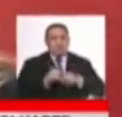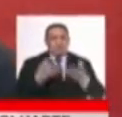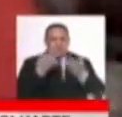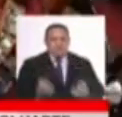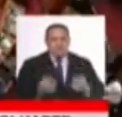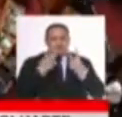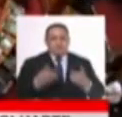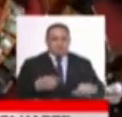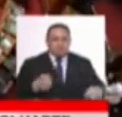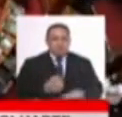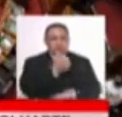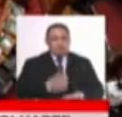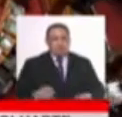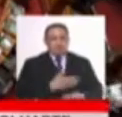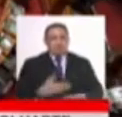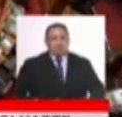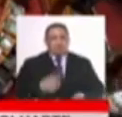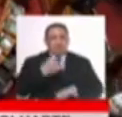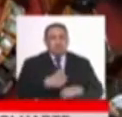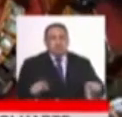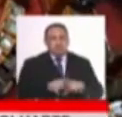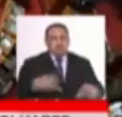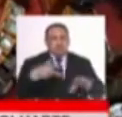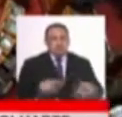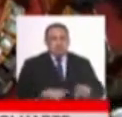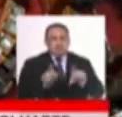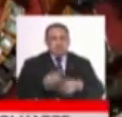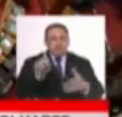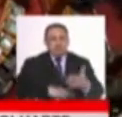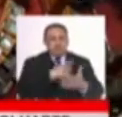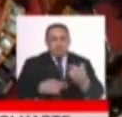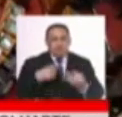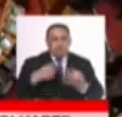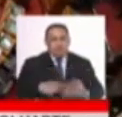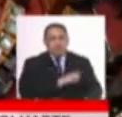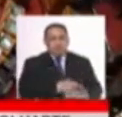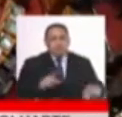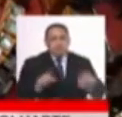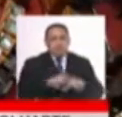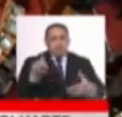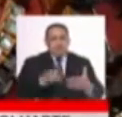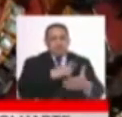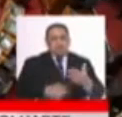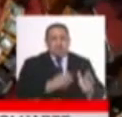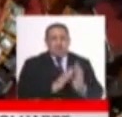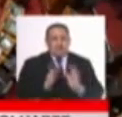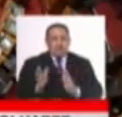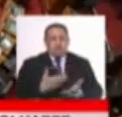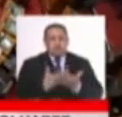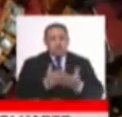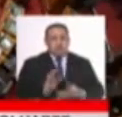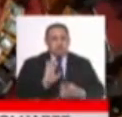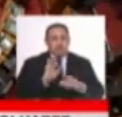era consciente de que el desenlace estaba cerca y que prefirió esta idea de morir matando, ¿no? Ya hago